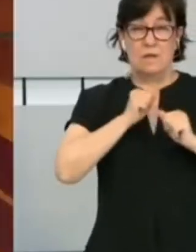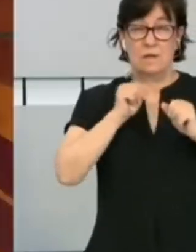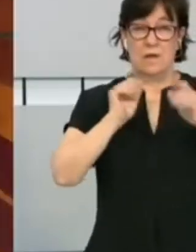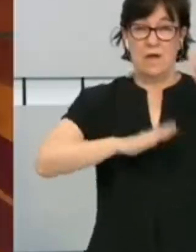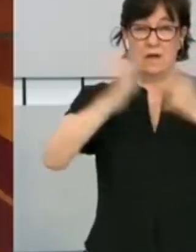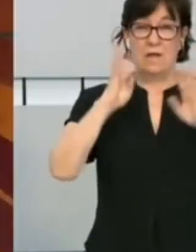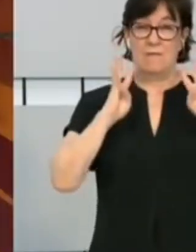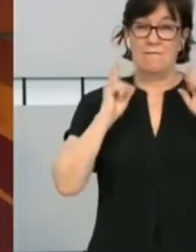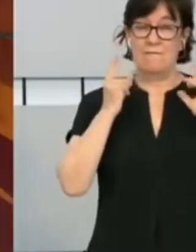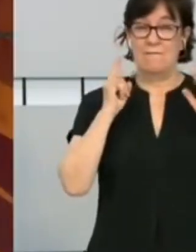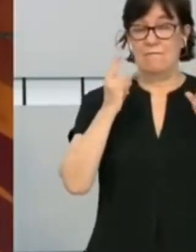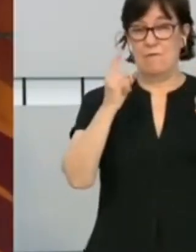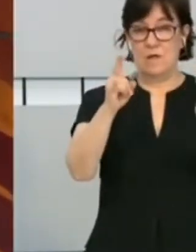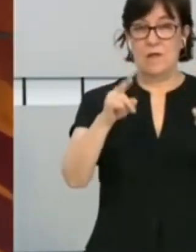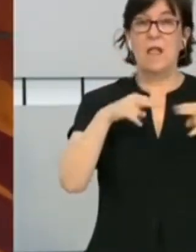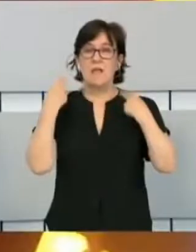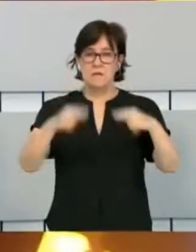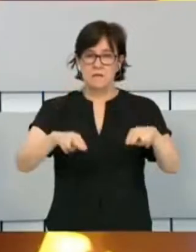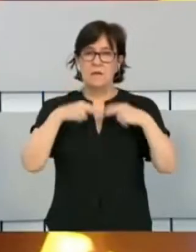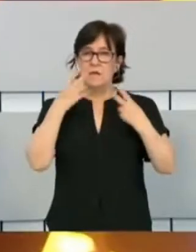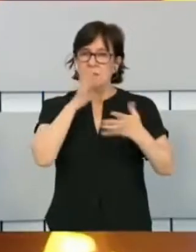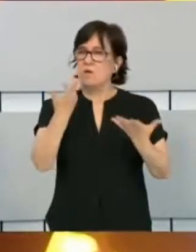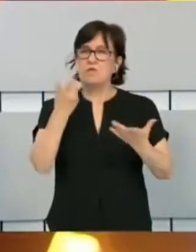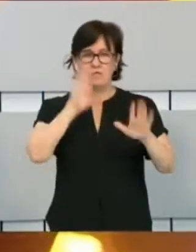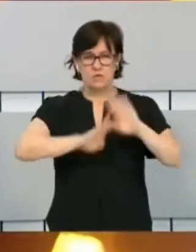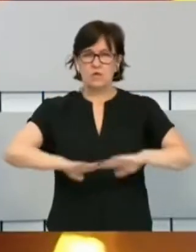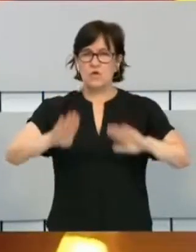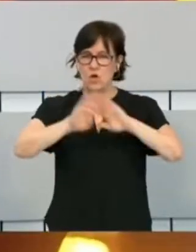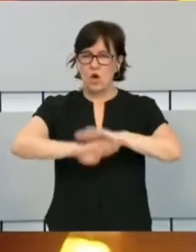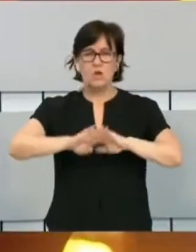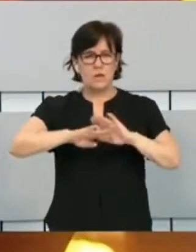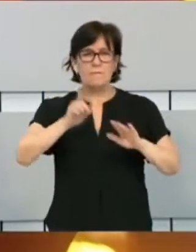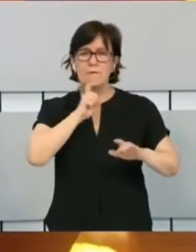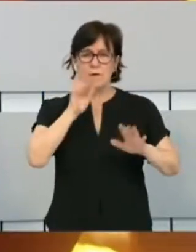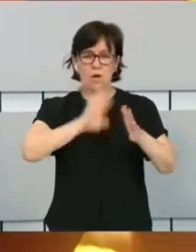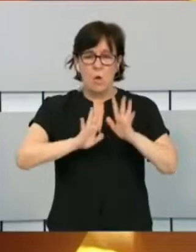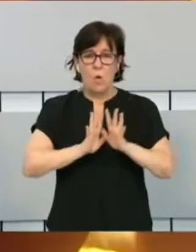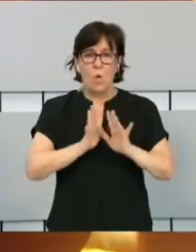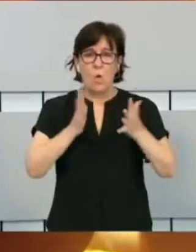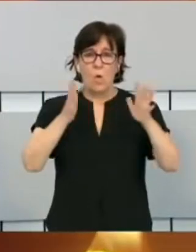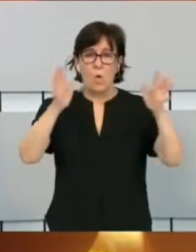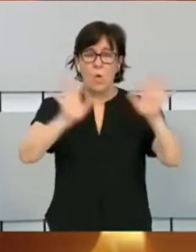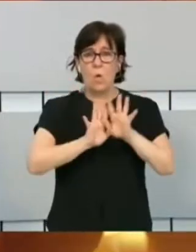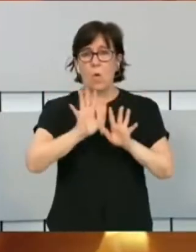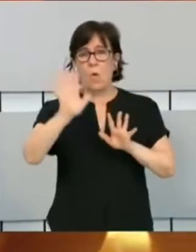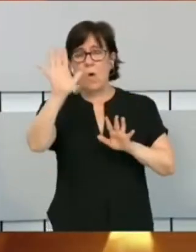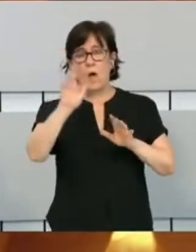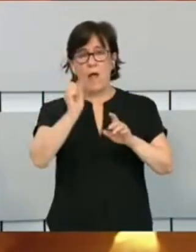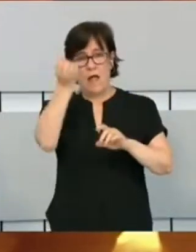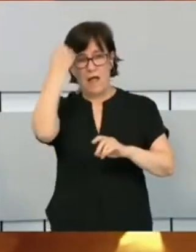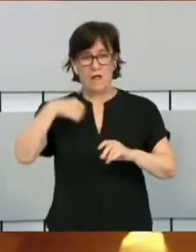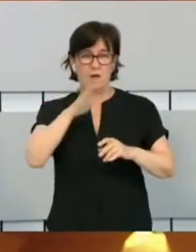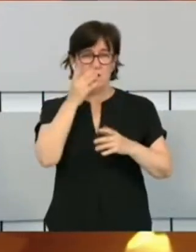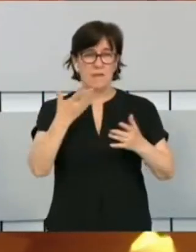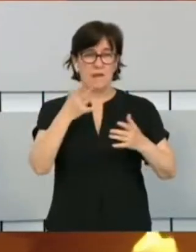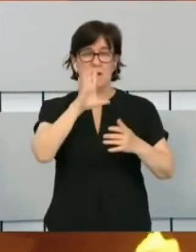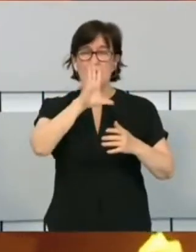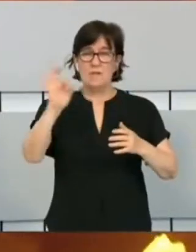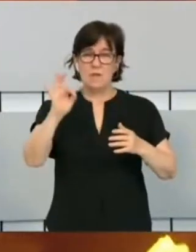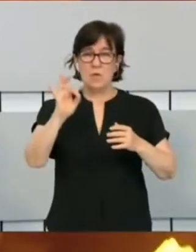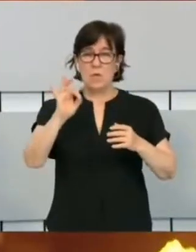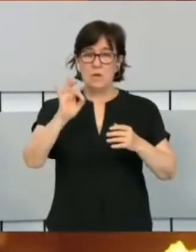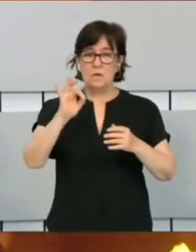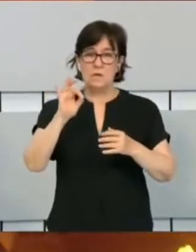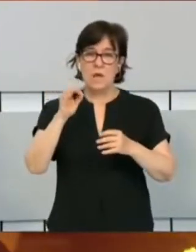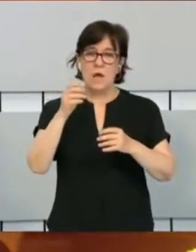En Alfarràs, en Lleida. Sí, ha sido una noche muy complicada porque el fuego se ha extendido a Aragón. En la zona están trabajando 50